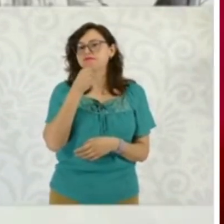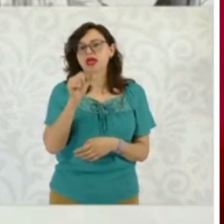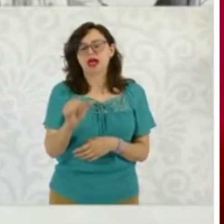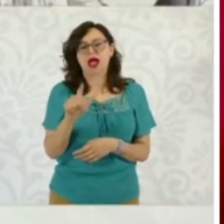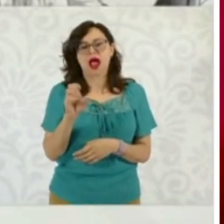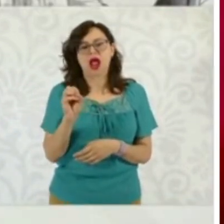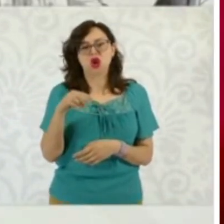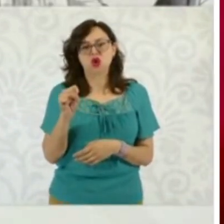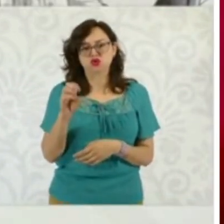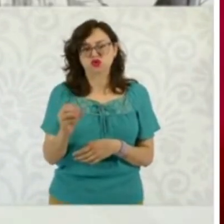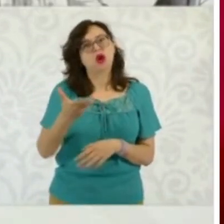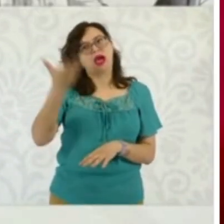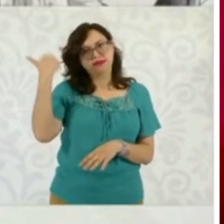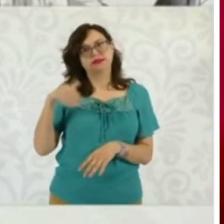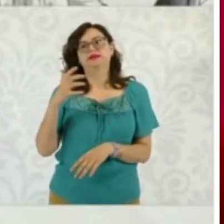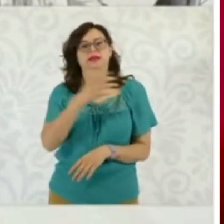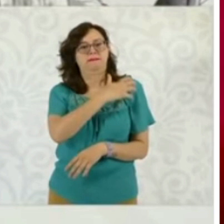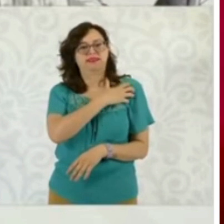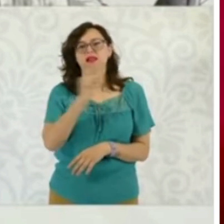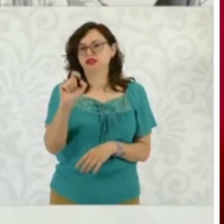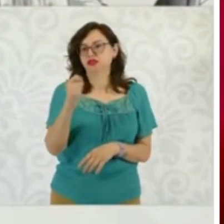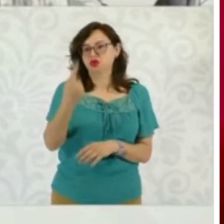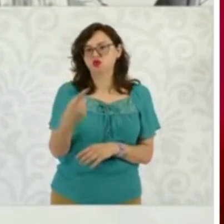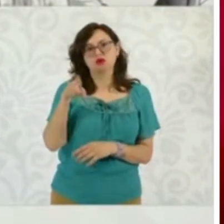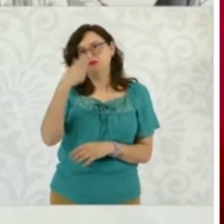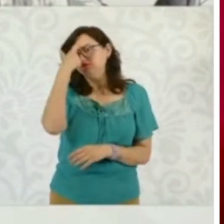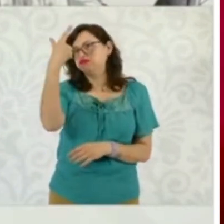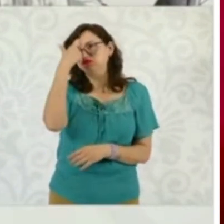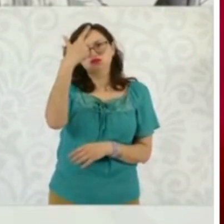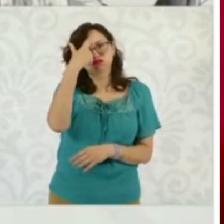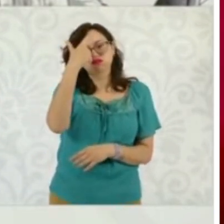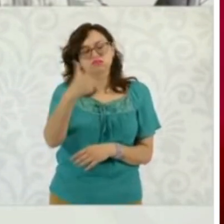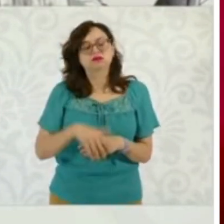Capital 21 cuando estuvimos en la ciudad, también muy creativo.